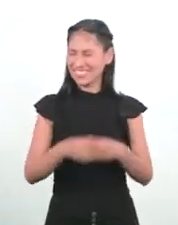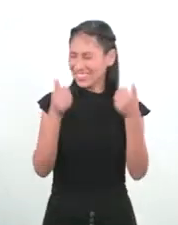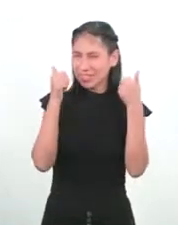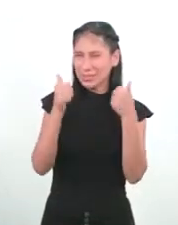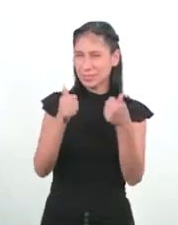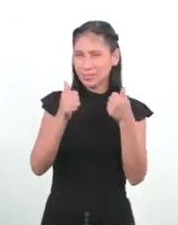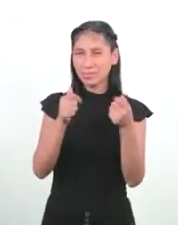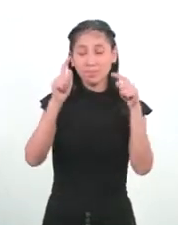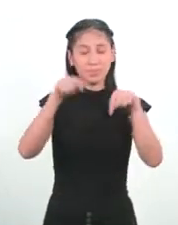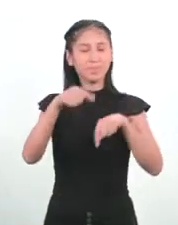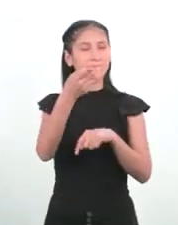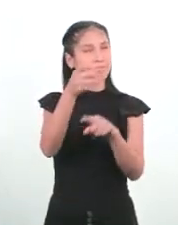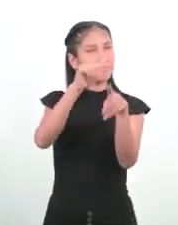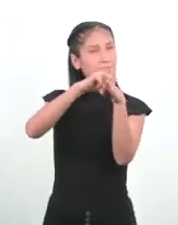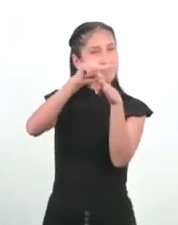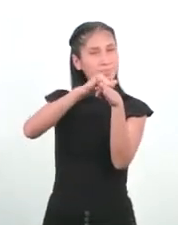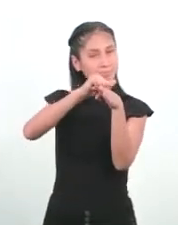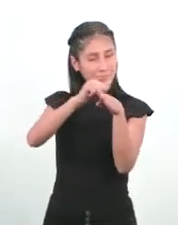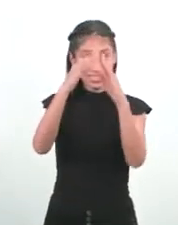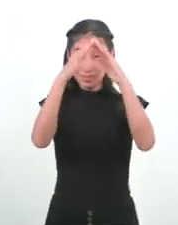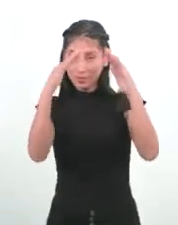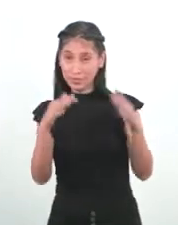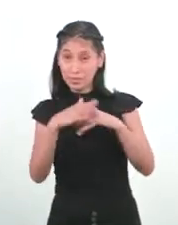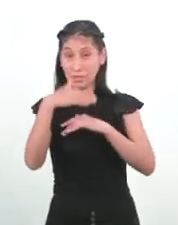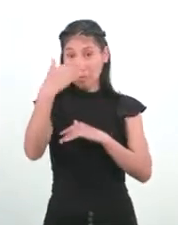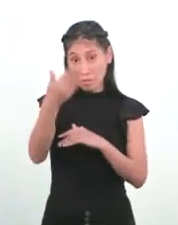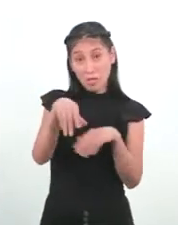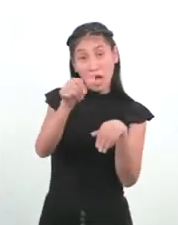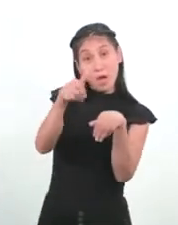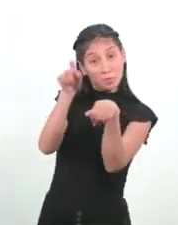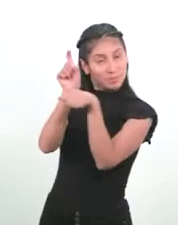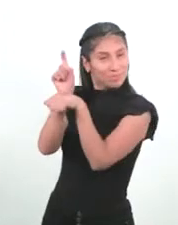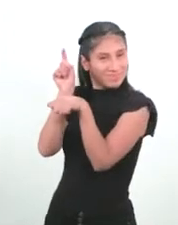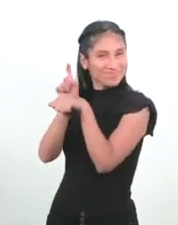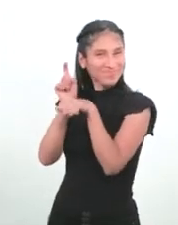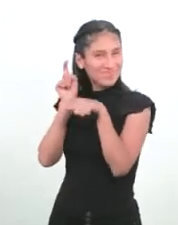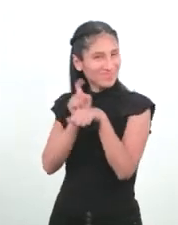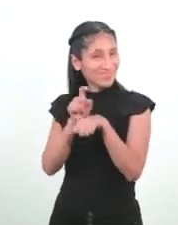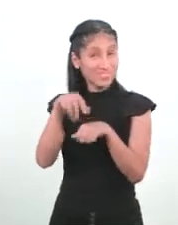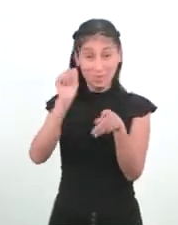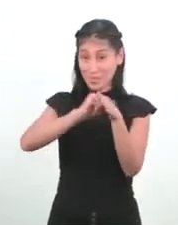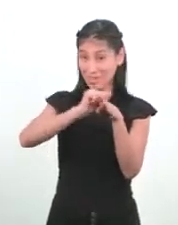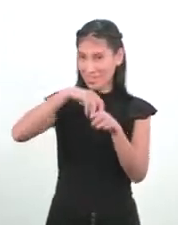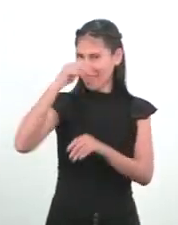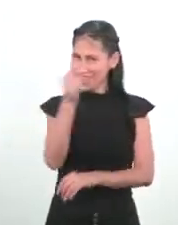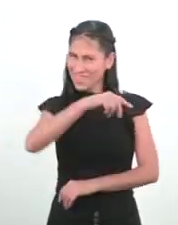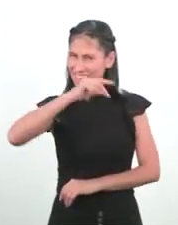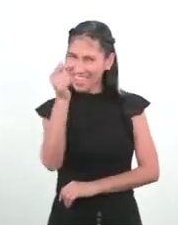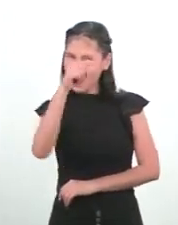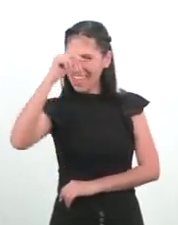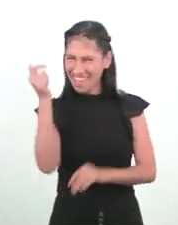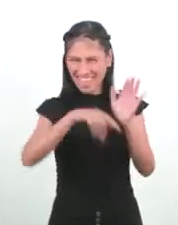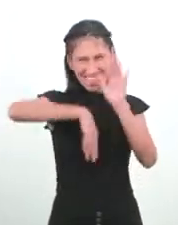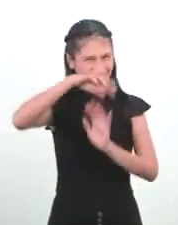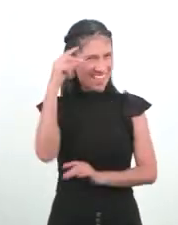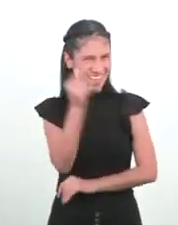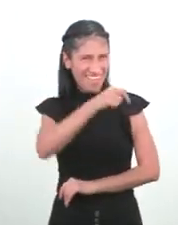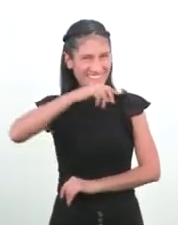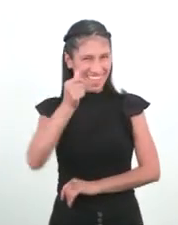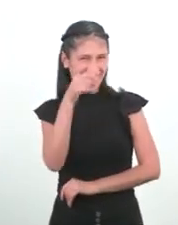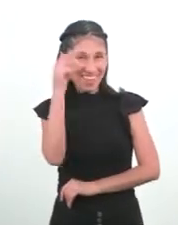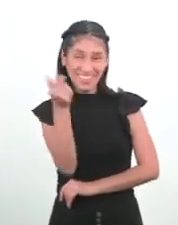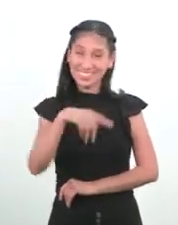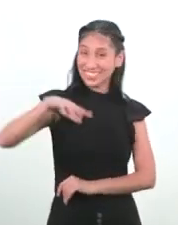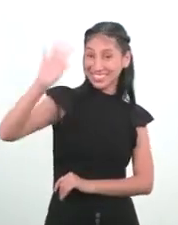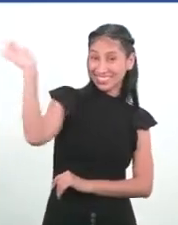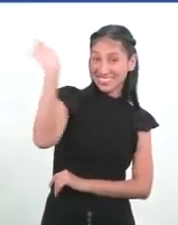Muy bien. Ahora te invito a que lo puedas practicar en casa y quizás enseñárselo a alguien más. Y practícalo. Rápido, rápido. Y más rápido, y más rápido, y más rápido.